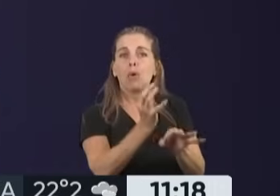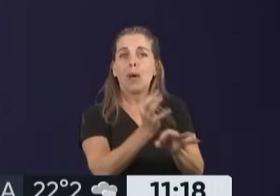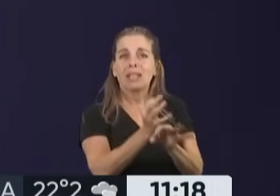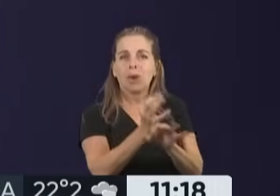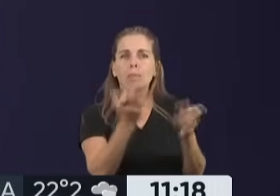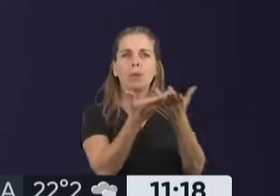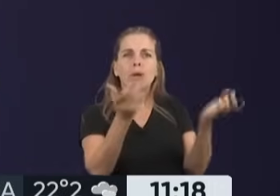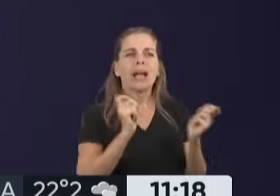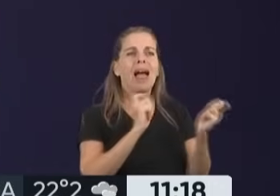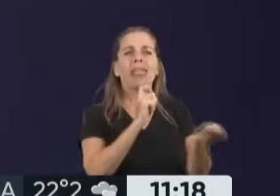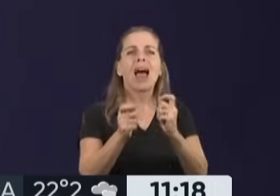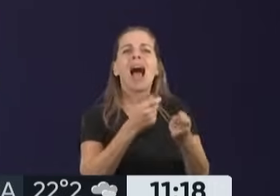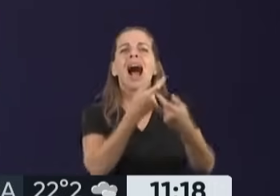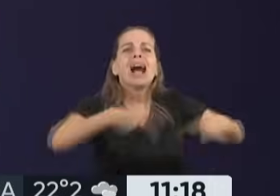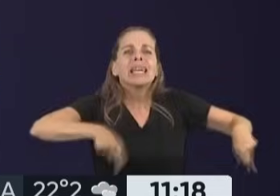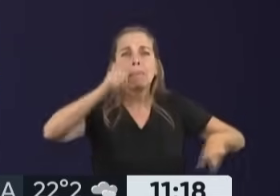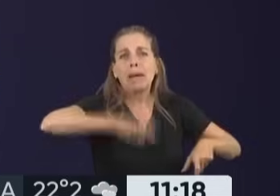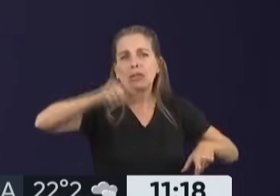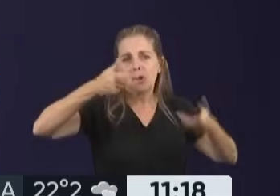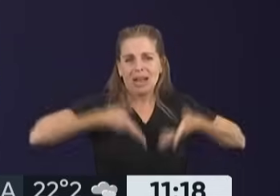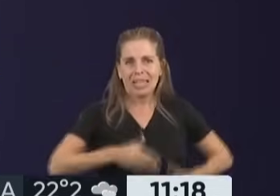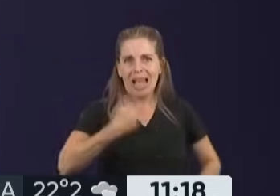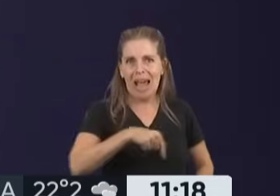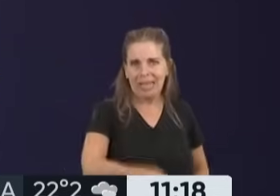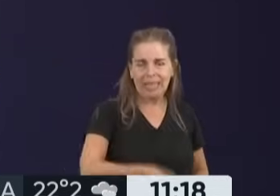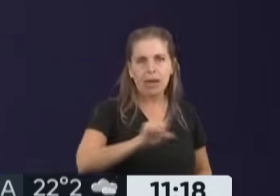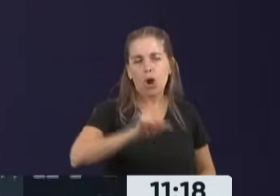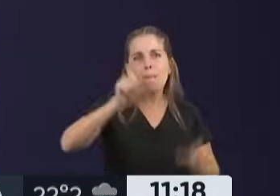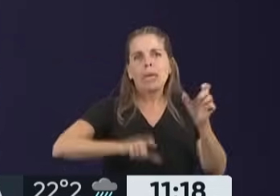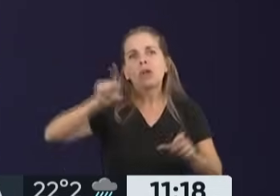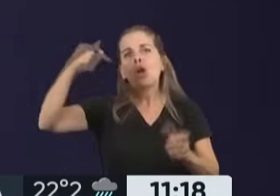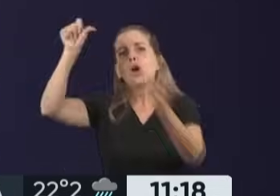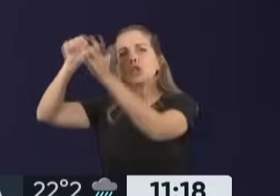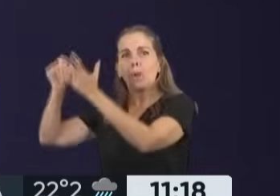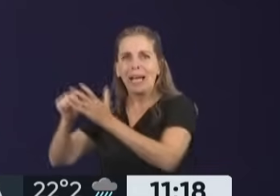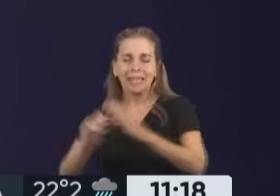viene solo a estudiar y que después solo se lleva el aporte de los argentinos y no